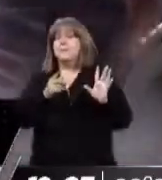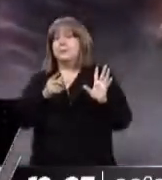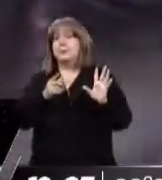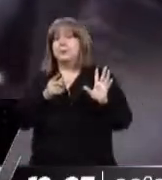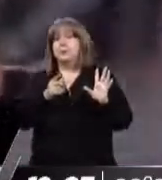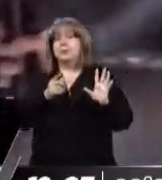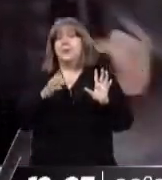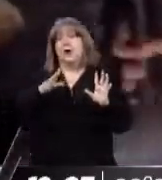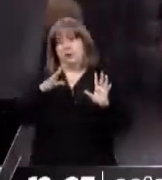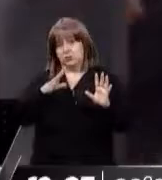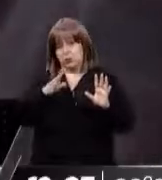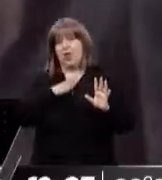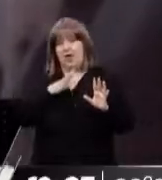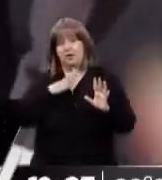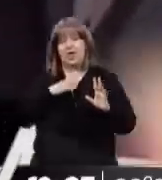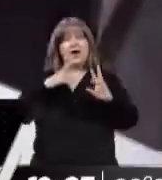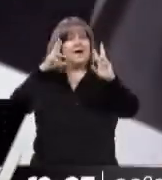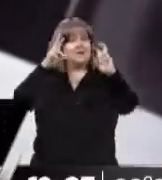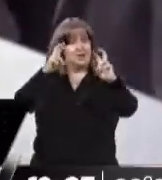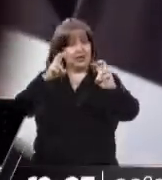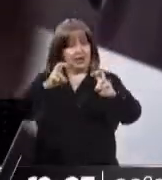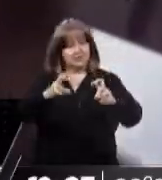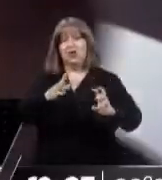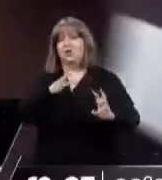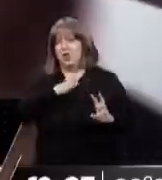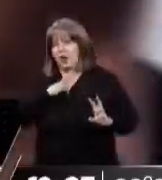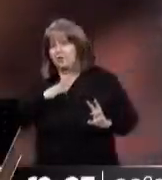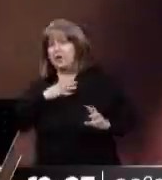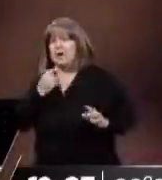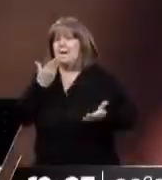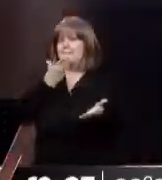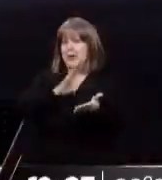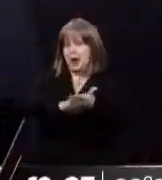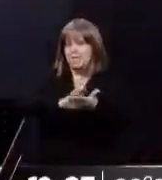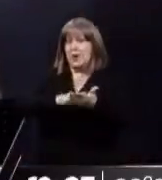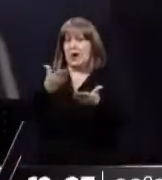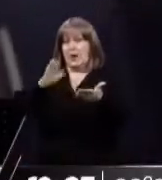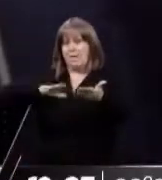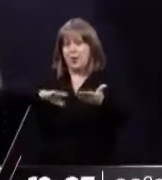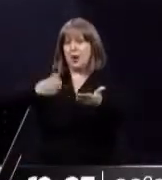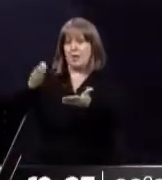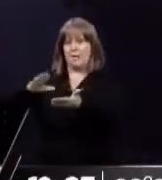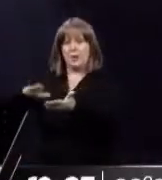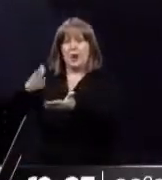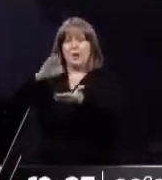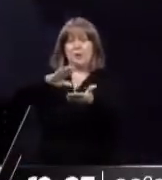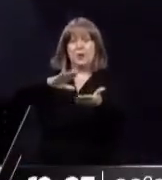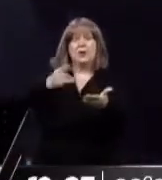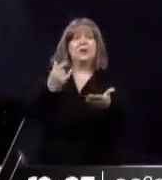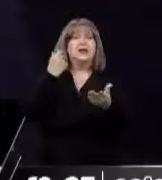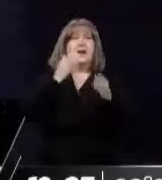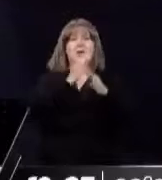se está investigando y se está incorporando cada día más pruebas en contra de esta pareja además